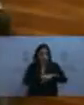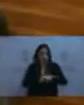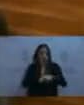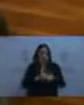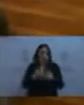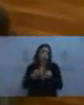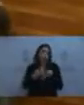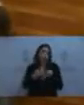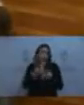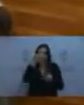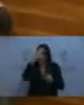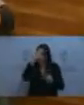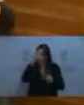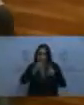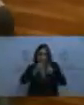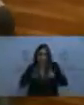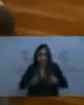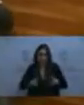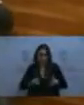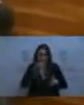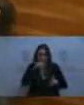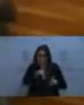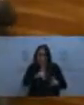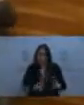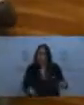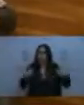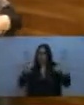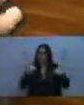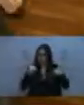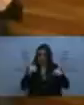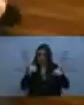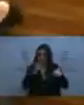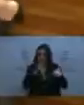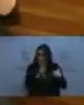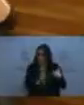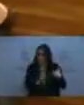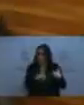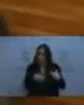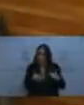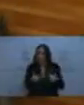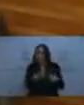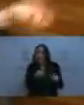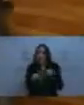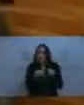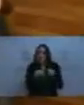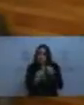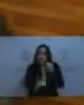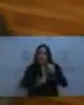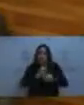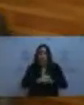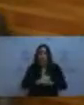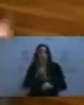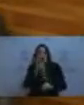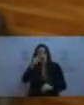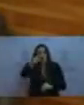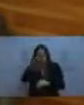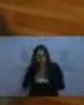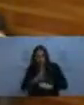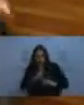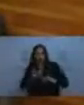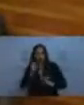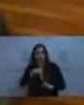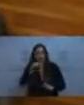controles son las propias empresas, las propias entidades. A ellos les corresponde, en primera instancia, velar por ese cumplimiento. Pero también es esta Junta General. Y